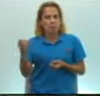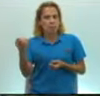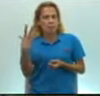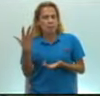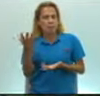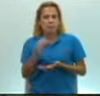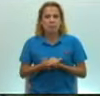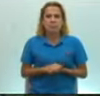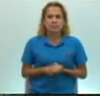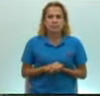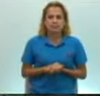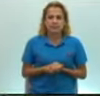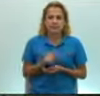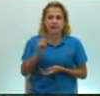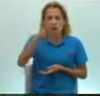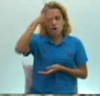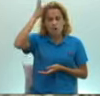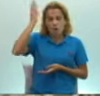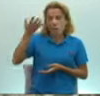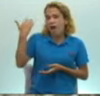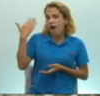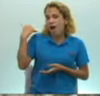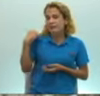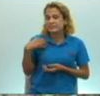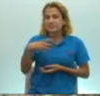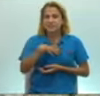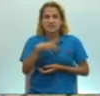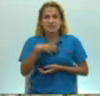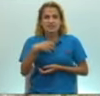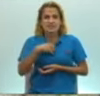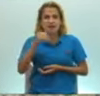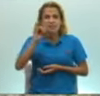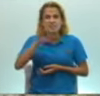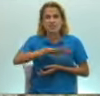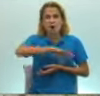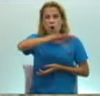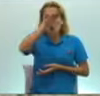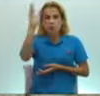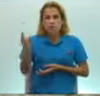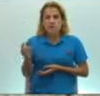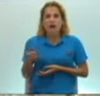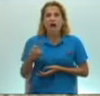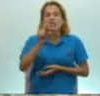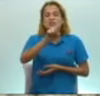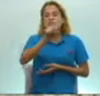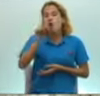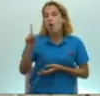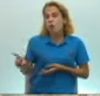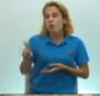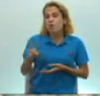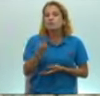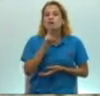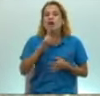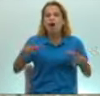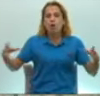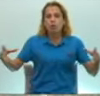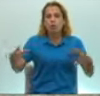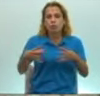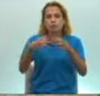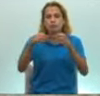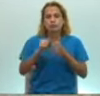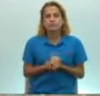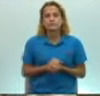cual significa a su vez una gran atracción para los turistas. Roma en la antigüedad tenía 7 colinas y nada menos que 11